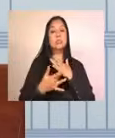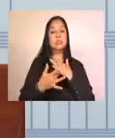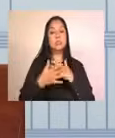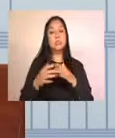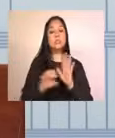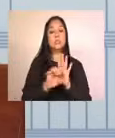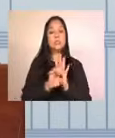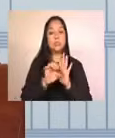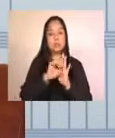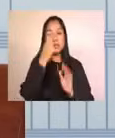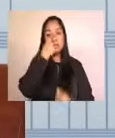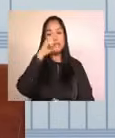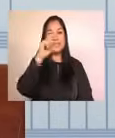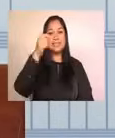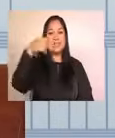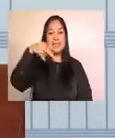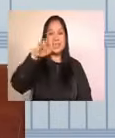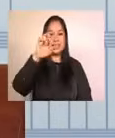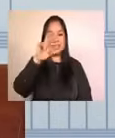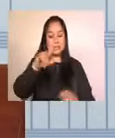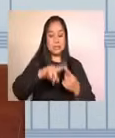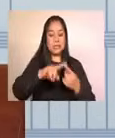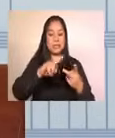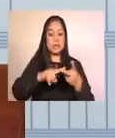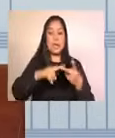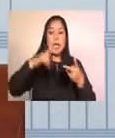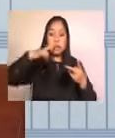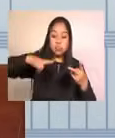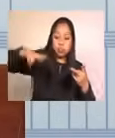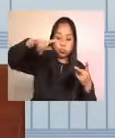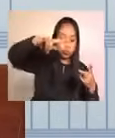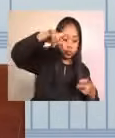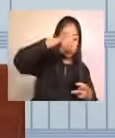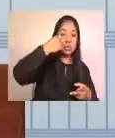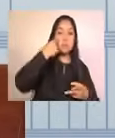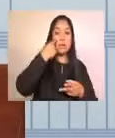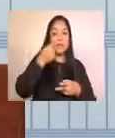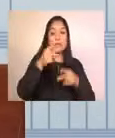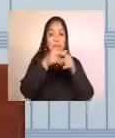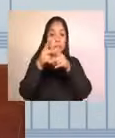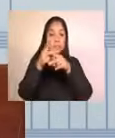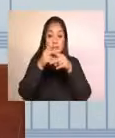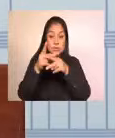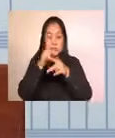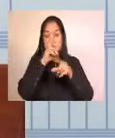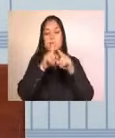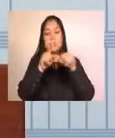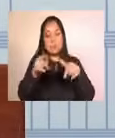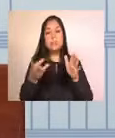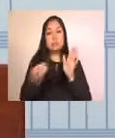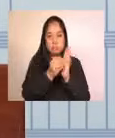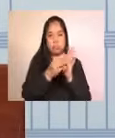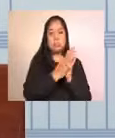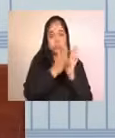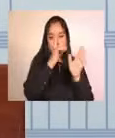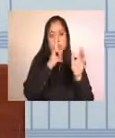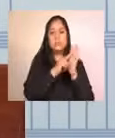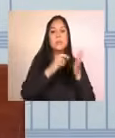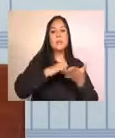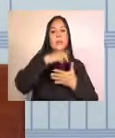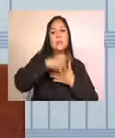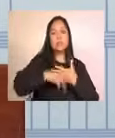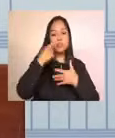de escáneres y drones, se va a implementar programas de supervisión también en la ejecución de estos proyectos,